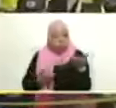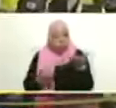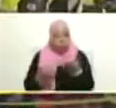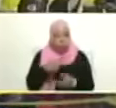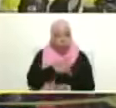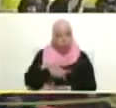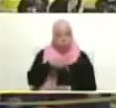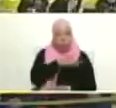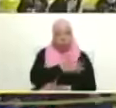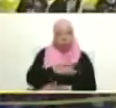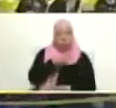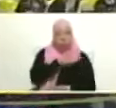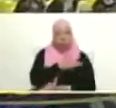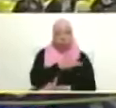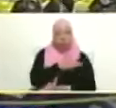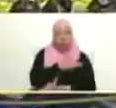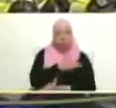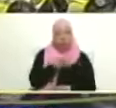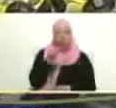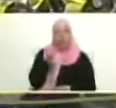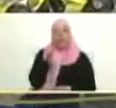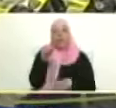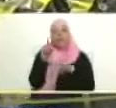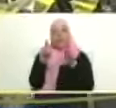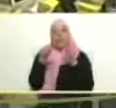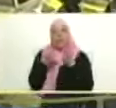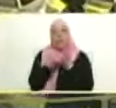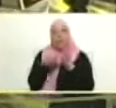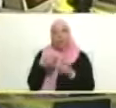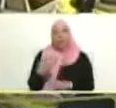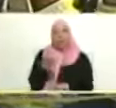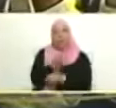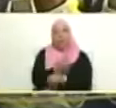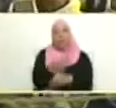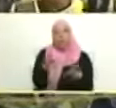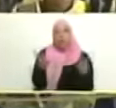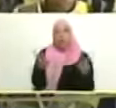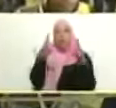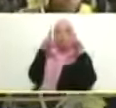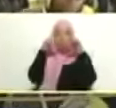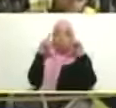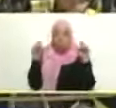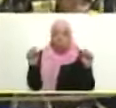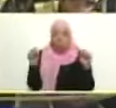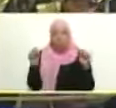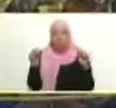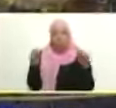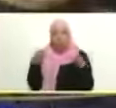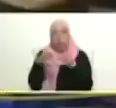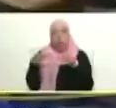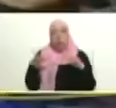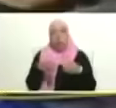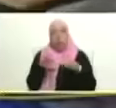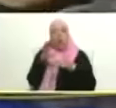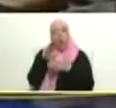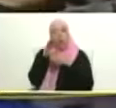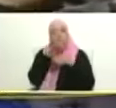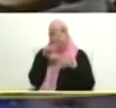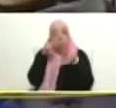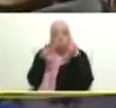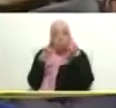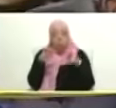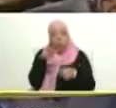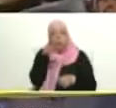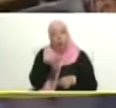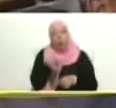civil. Así que a los 16.000 graduandos, nuevos profesionales de las carreras de la seguridad ciudadana,